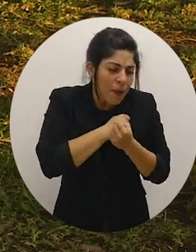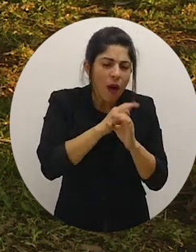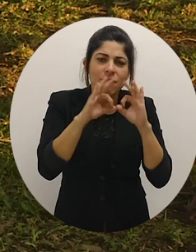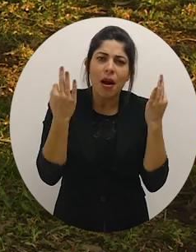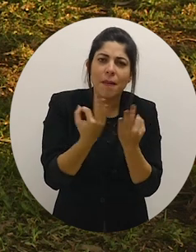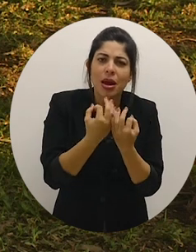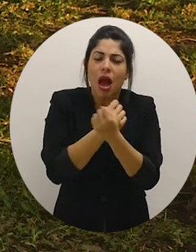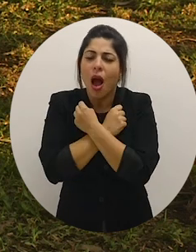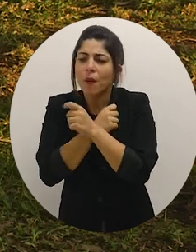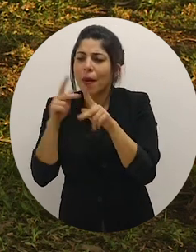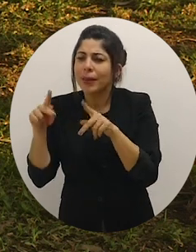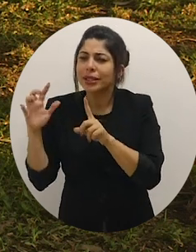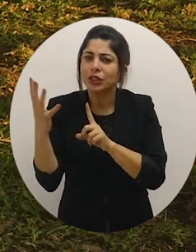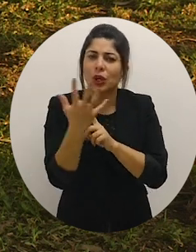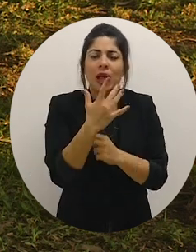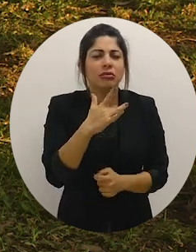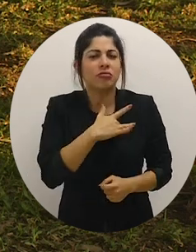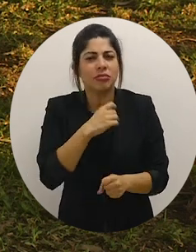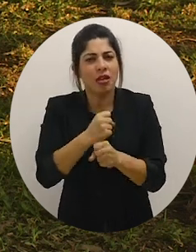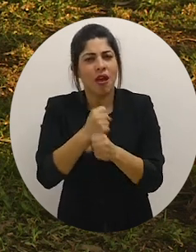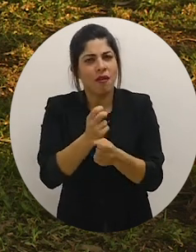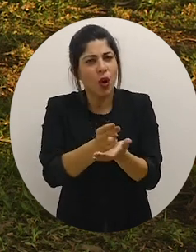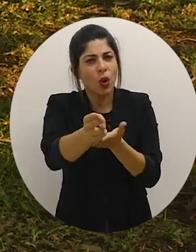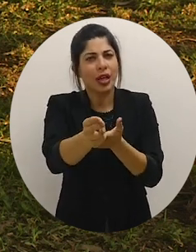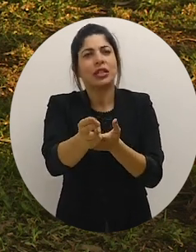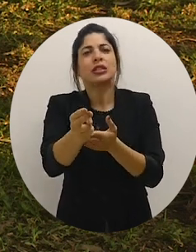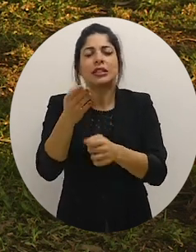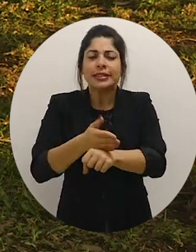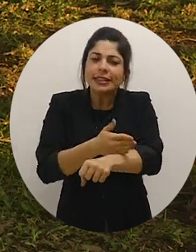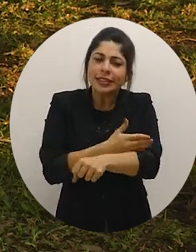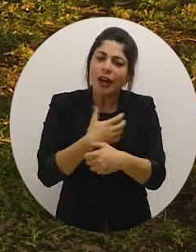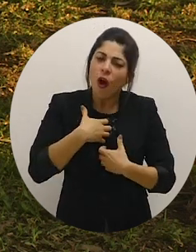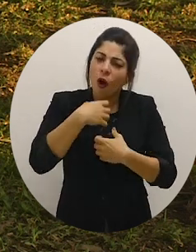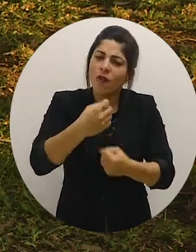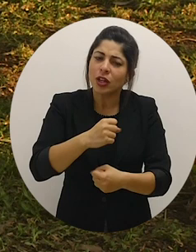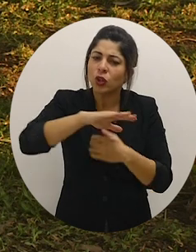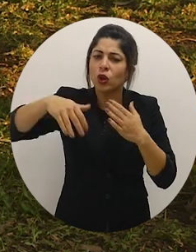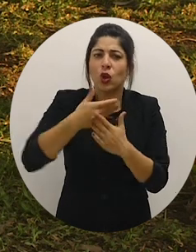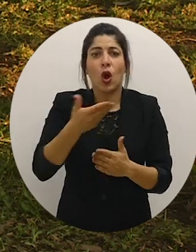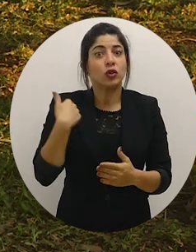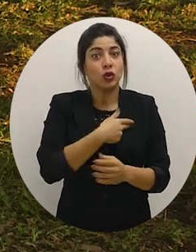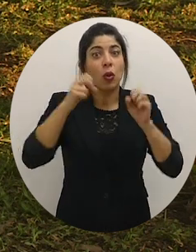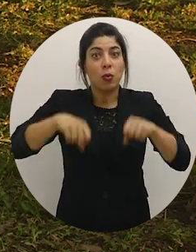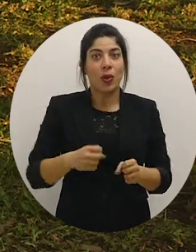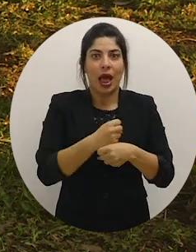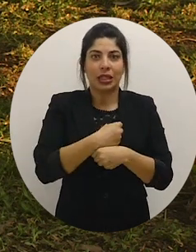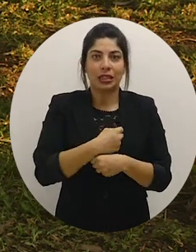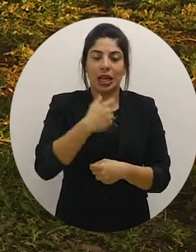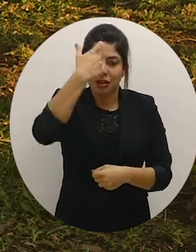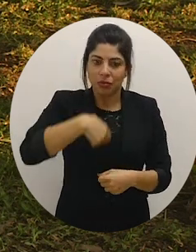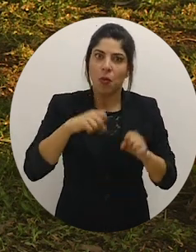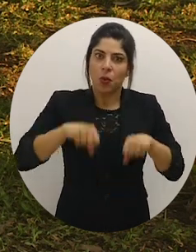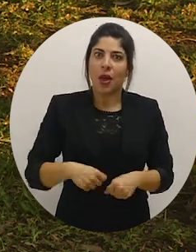familia, por la gente que nos rodea, la pasión por el trabajo honesto. Recobremos la confianza en todo lo que podemos hacer y ser.